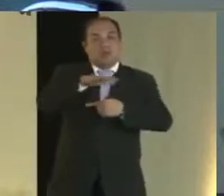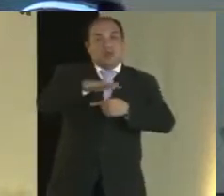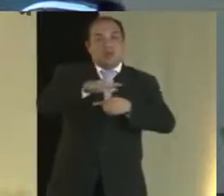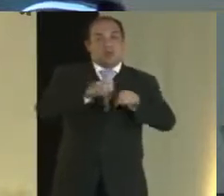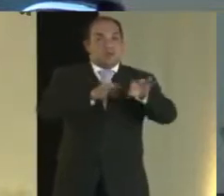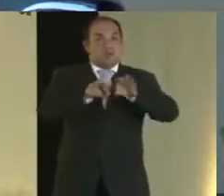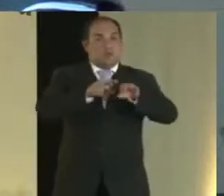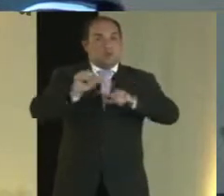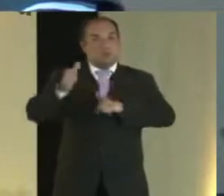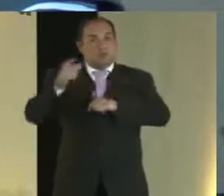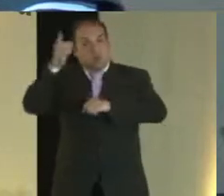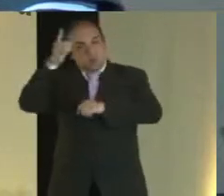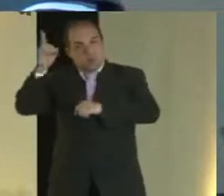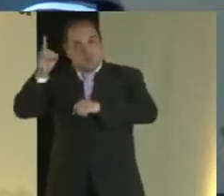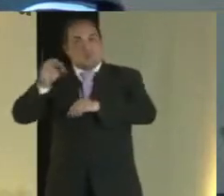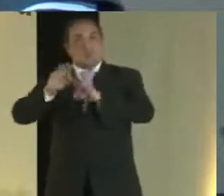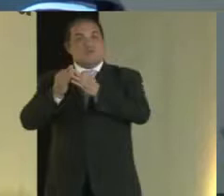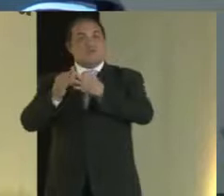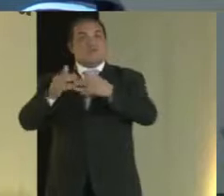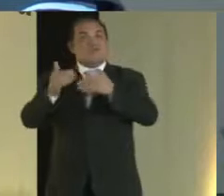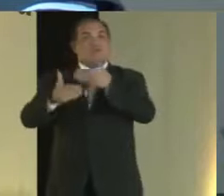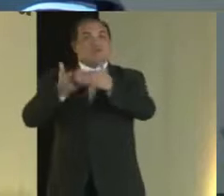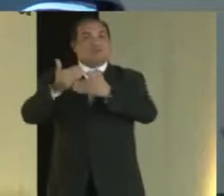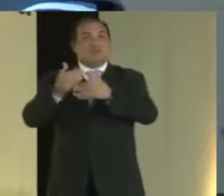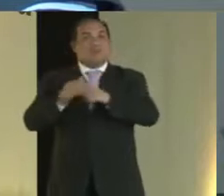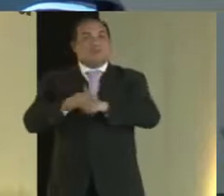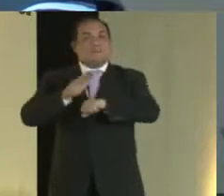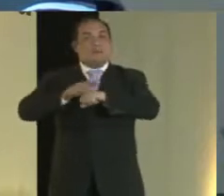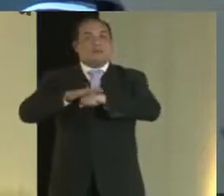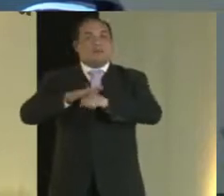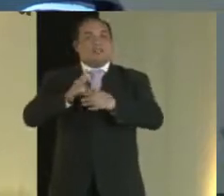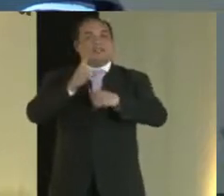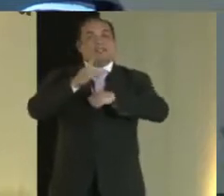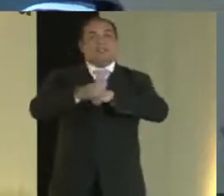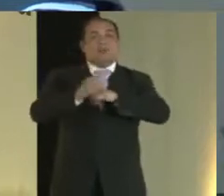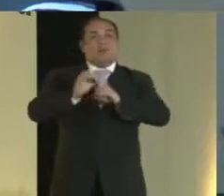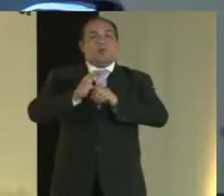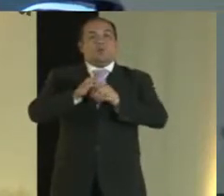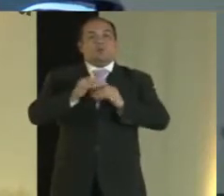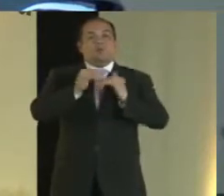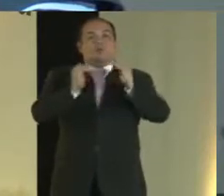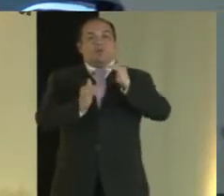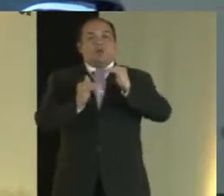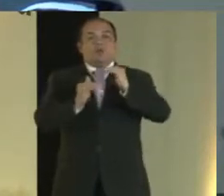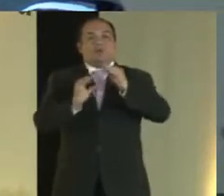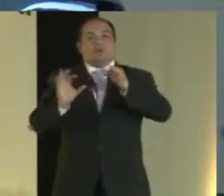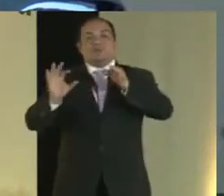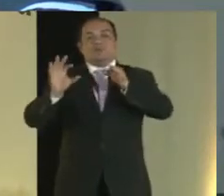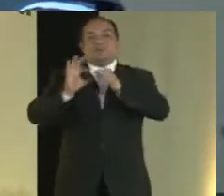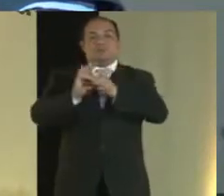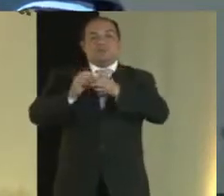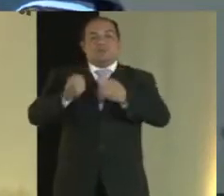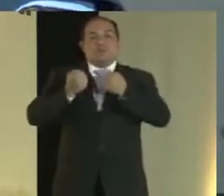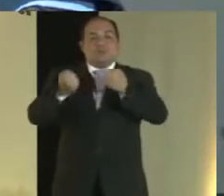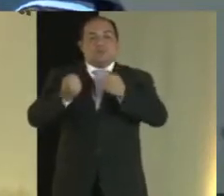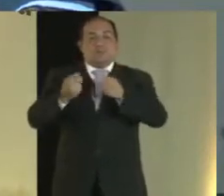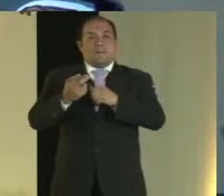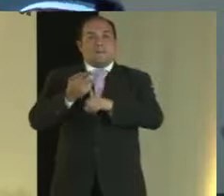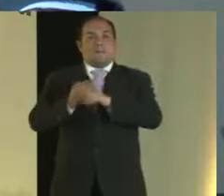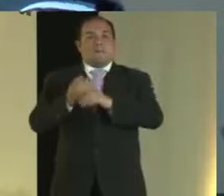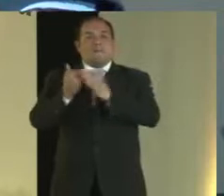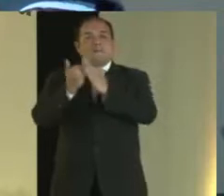producción. Entre más desfavorable sea para los trabajadores esta correlación de fuerzas, menor será la fuerza